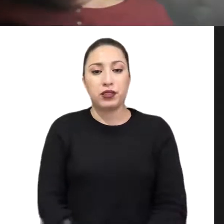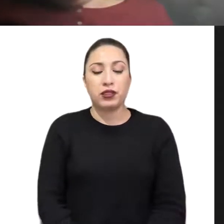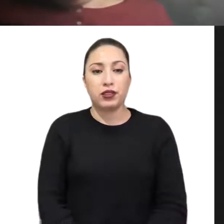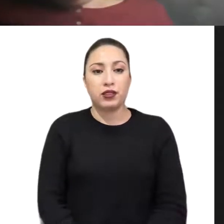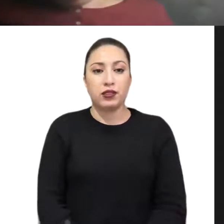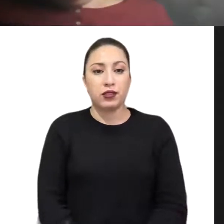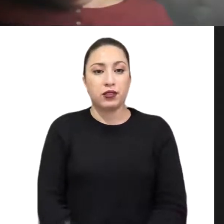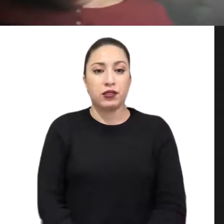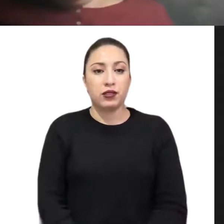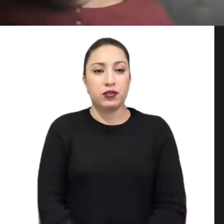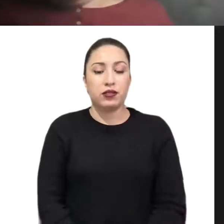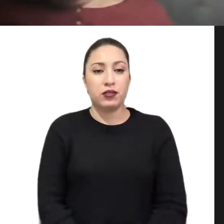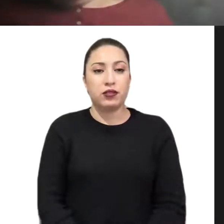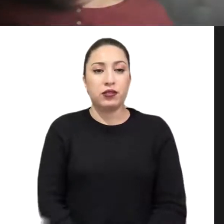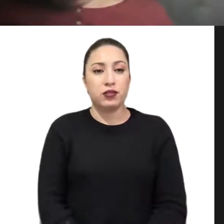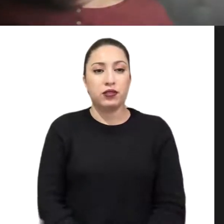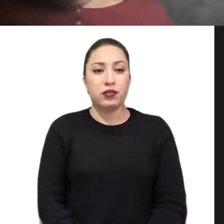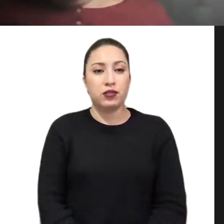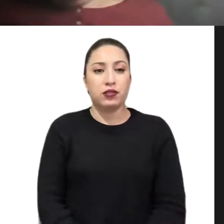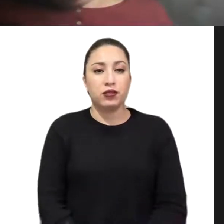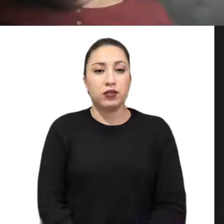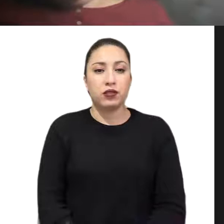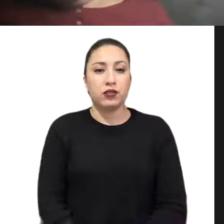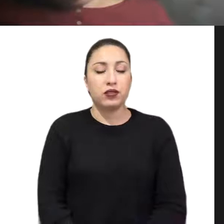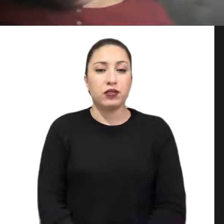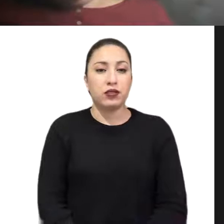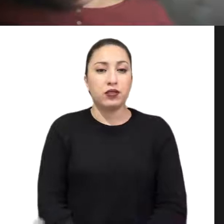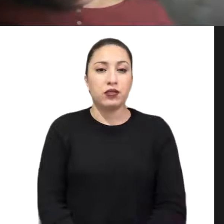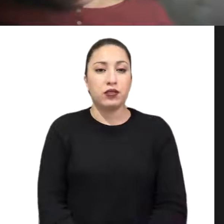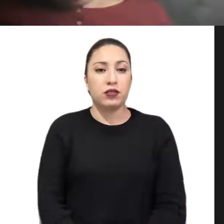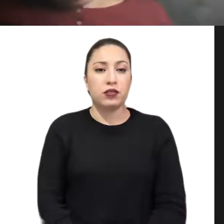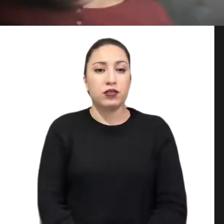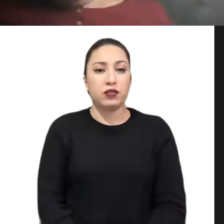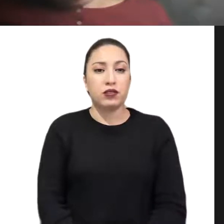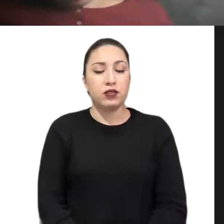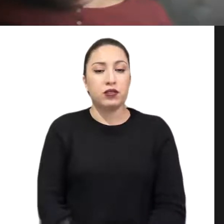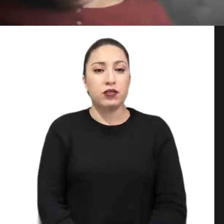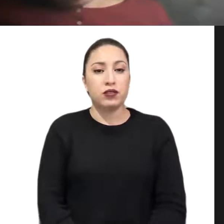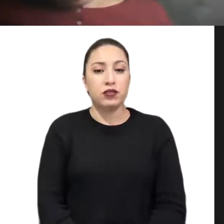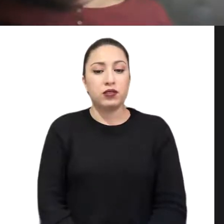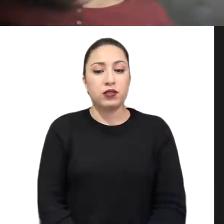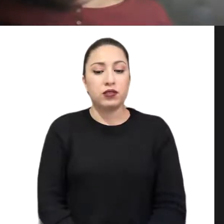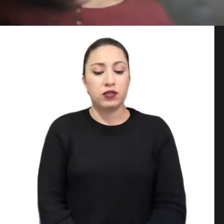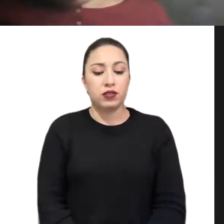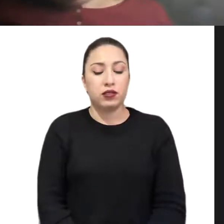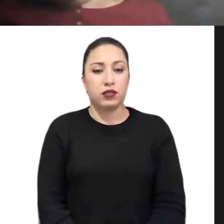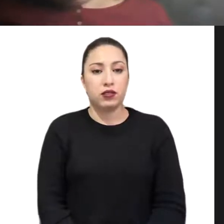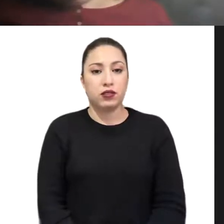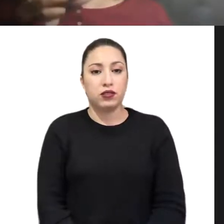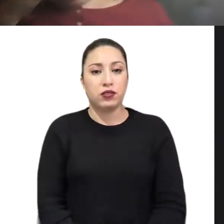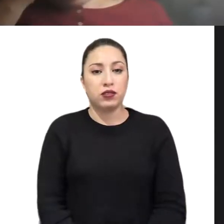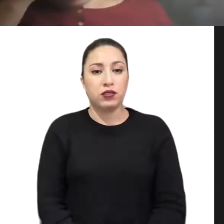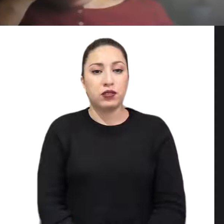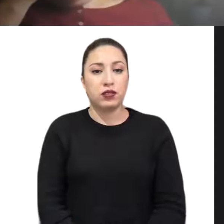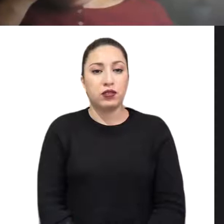Sí, estamos esperando a que baje la presentación, Carlos, pero tampoco se puede bajar y la